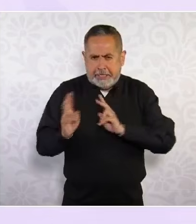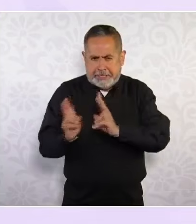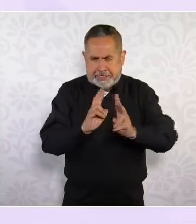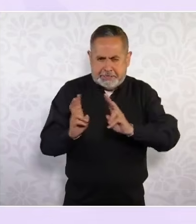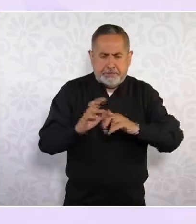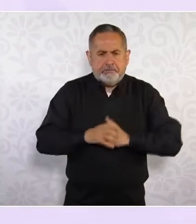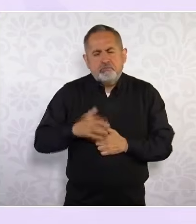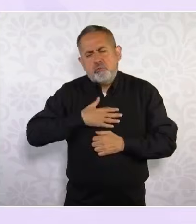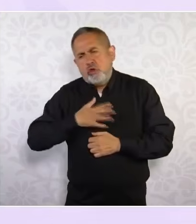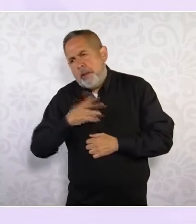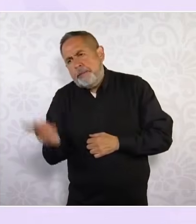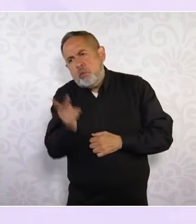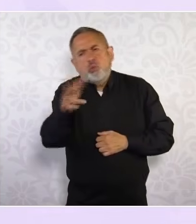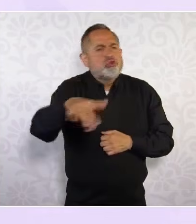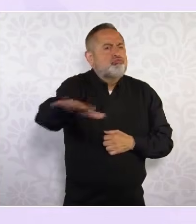pues les pregunté,